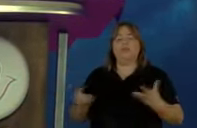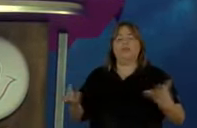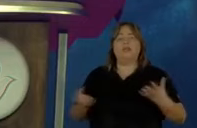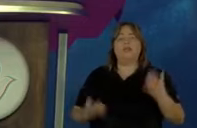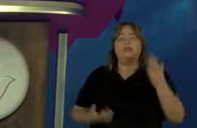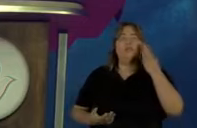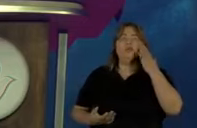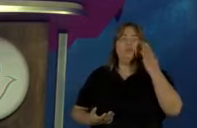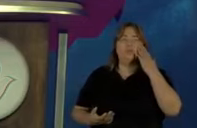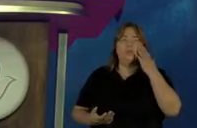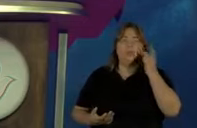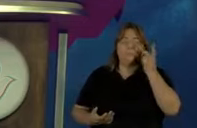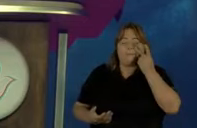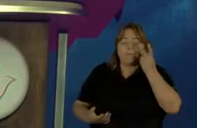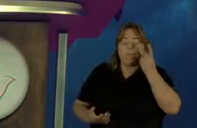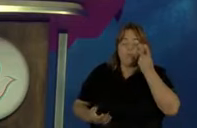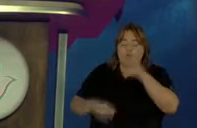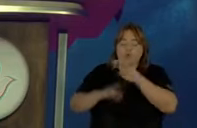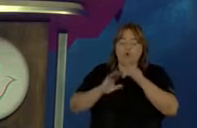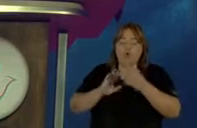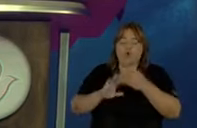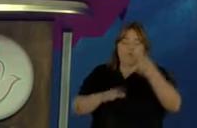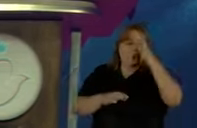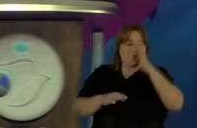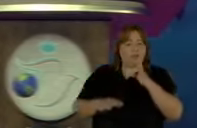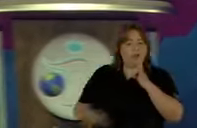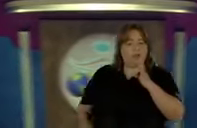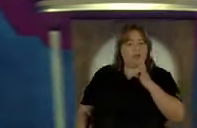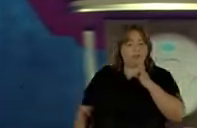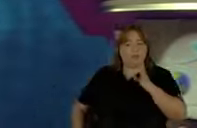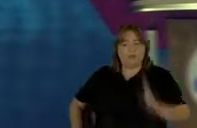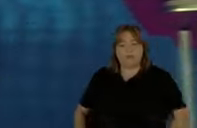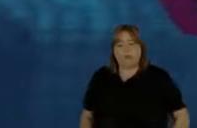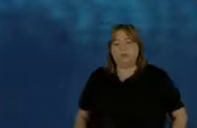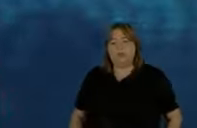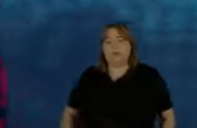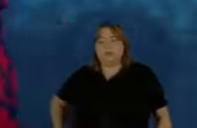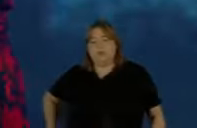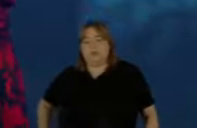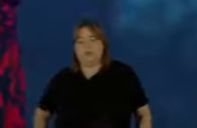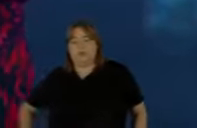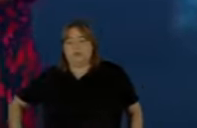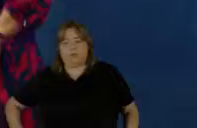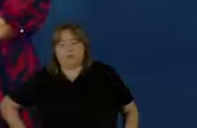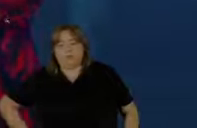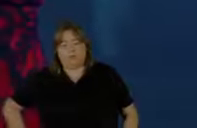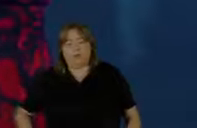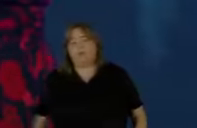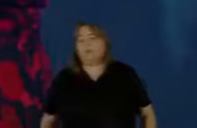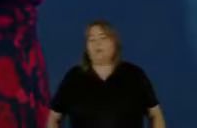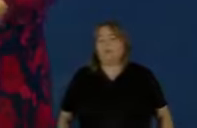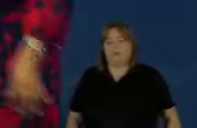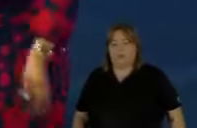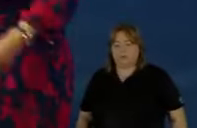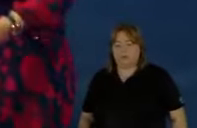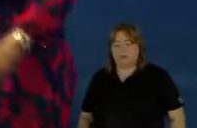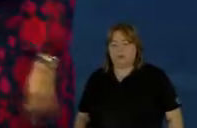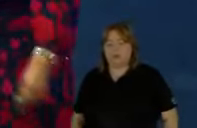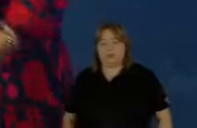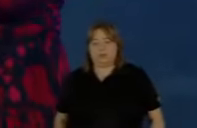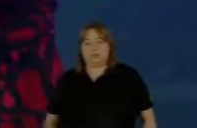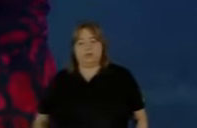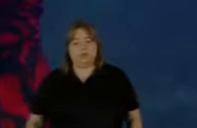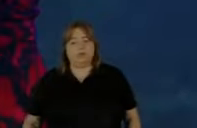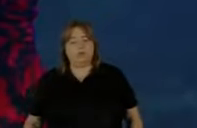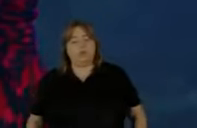relación de todo lo que Dios habla de esto. Miren lo que, ahora no se puede porque la gente, ¿verdad?, nos toman una foto y nos dicen, esa gente está.